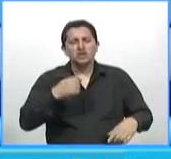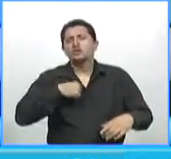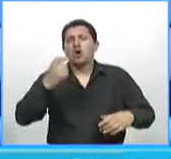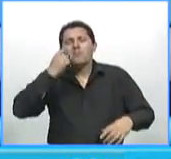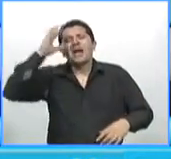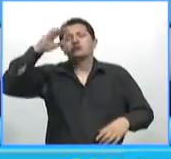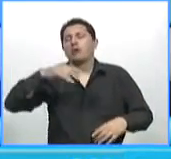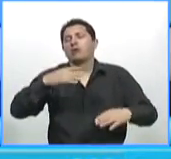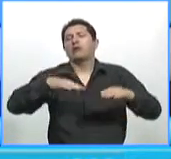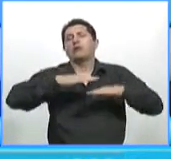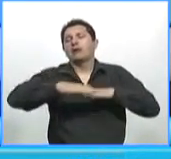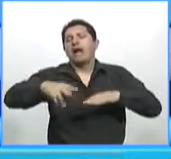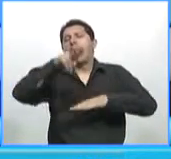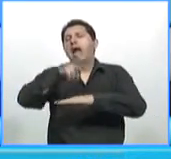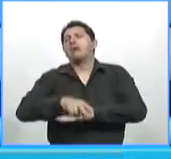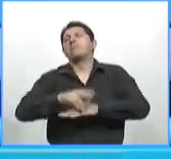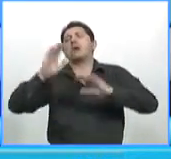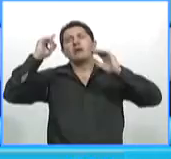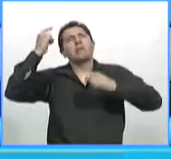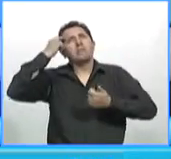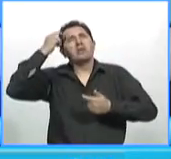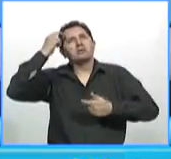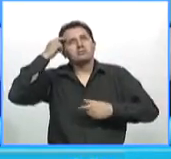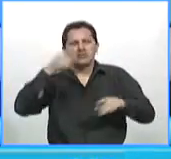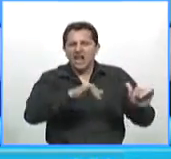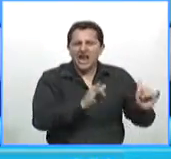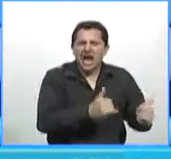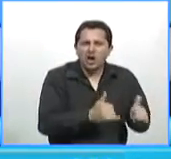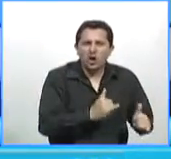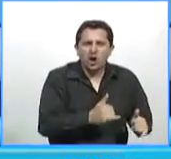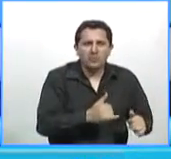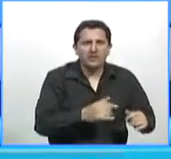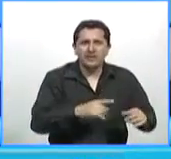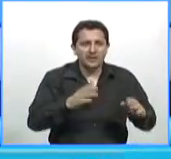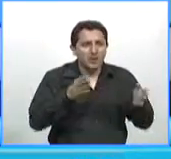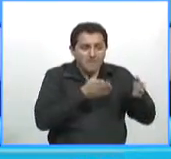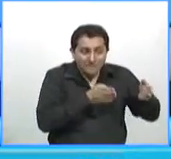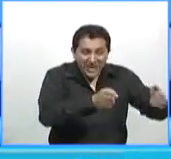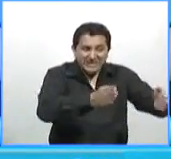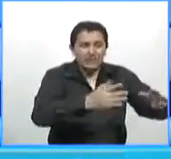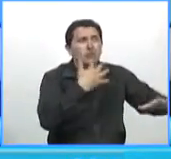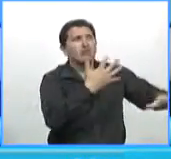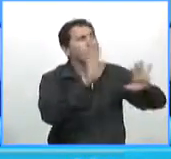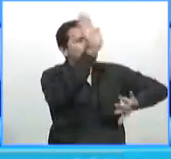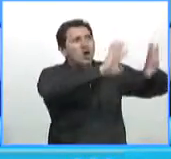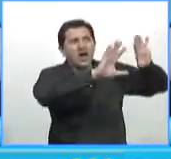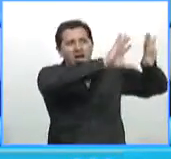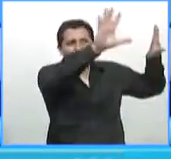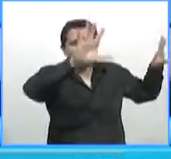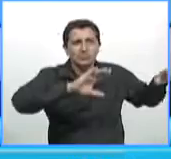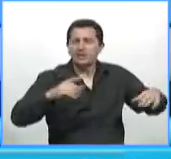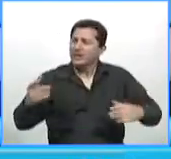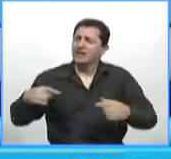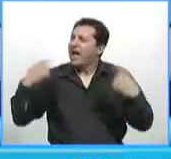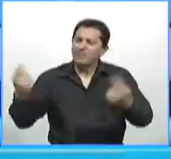cama, me quedo maquinando, pensando las jugadas. Sí. Las más chicas decoraron todo el pasillo. Muy entusiastas. Nos sacaron a todas